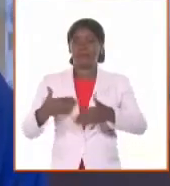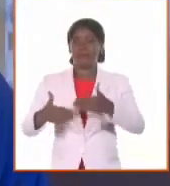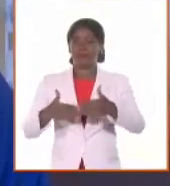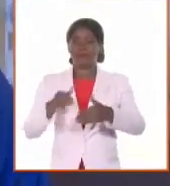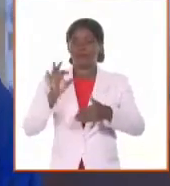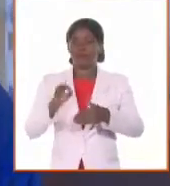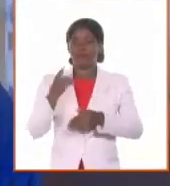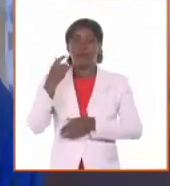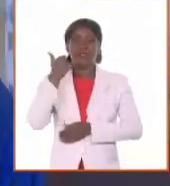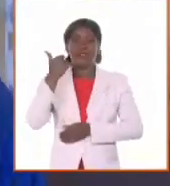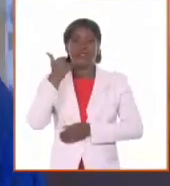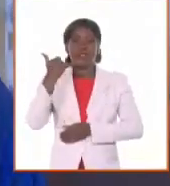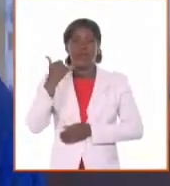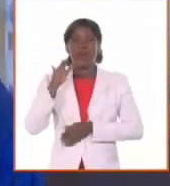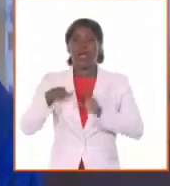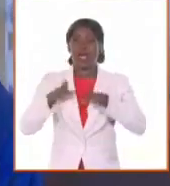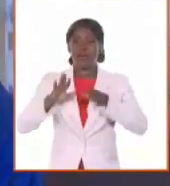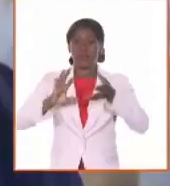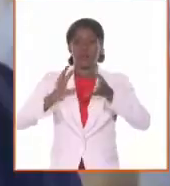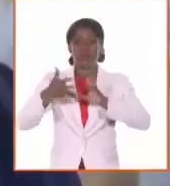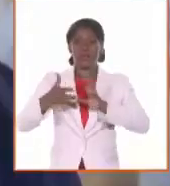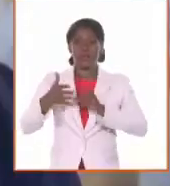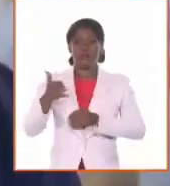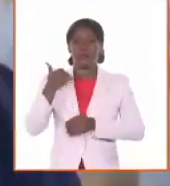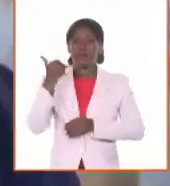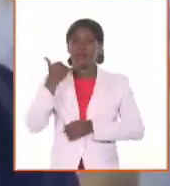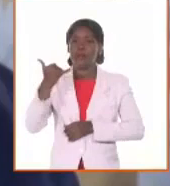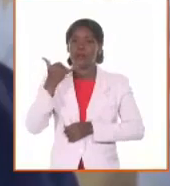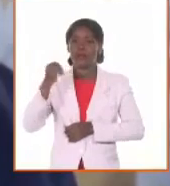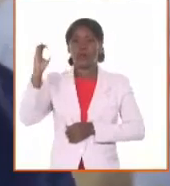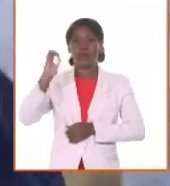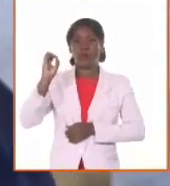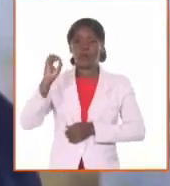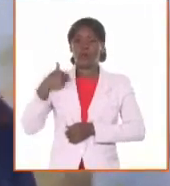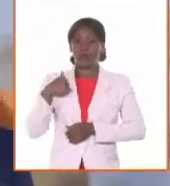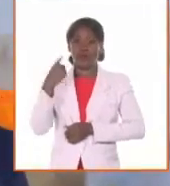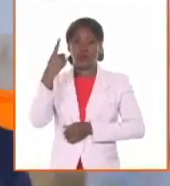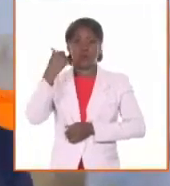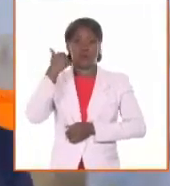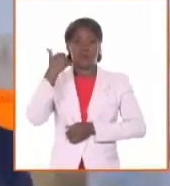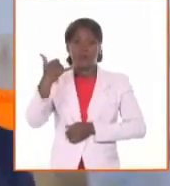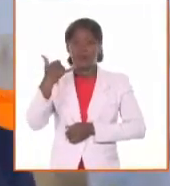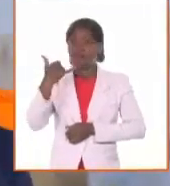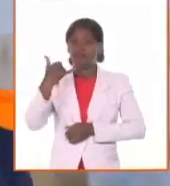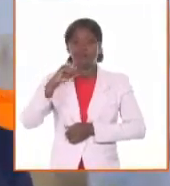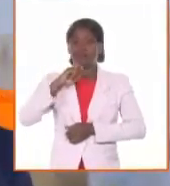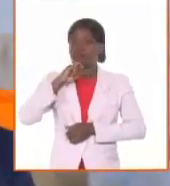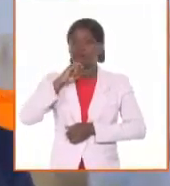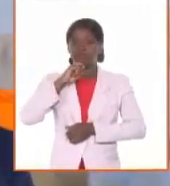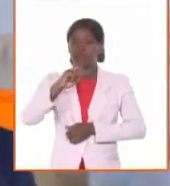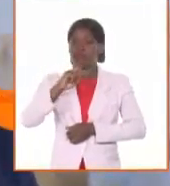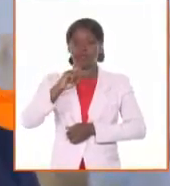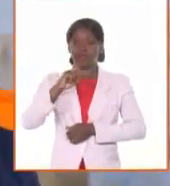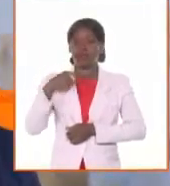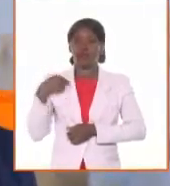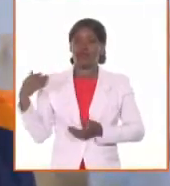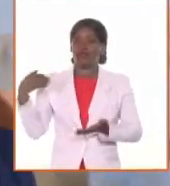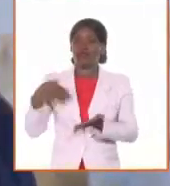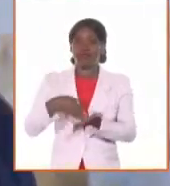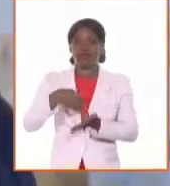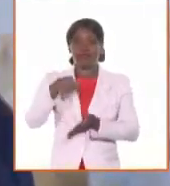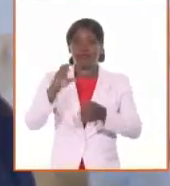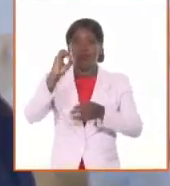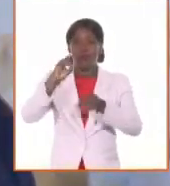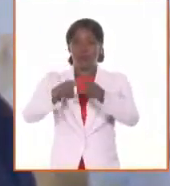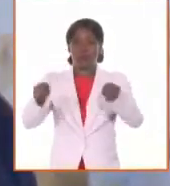varias las personas que se llama Y entonces se convierte eso en un problema y la llamada por teléfono pero no pude me dirigí hacia que hasta la unidad y